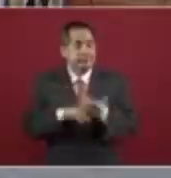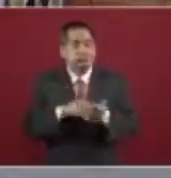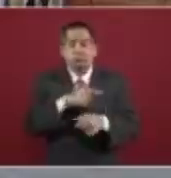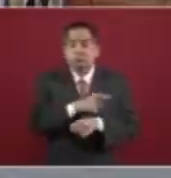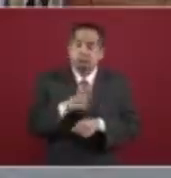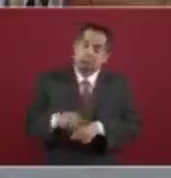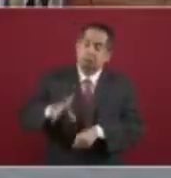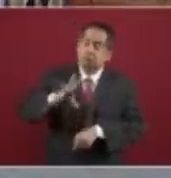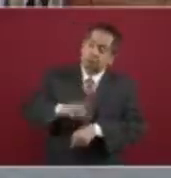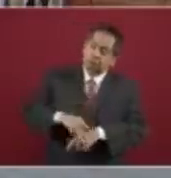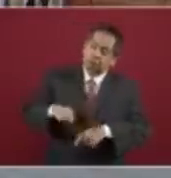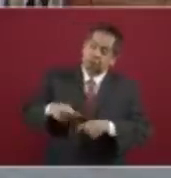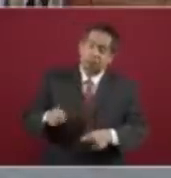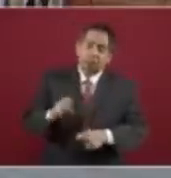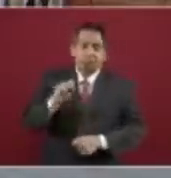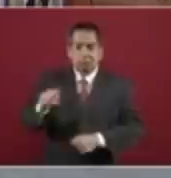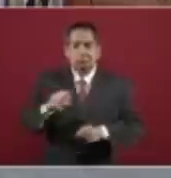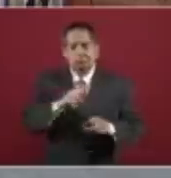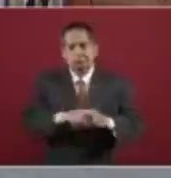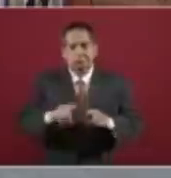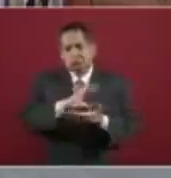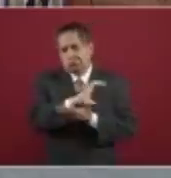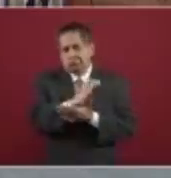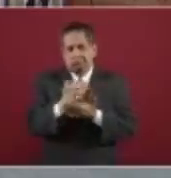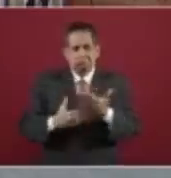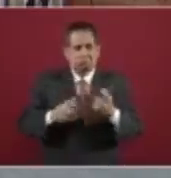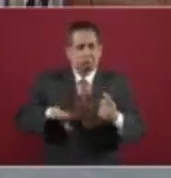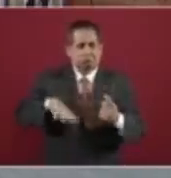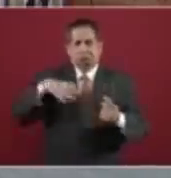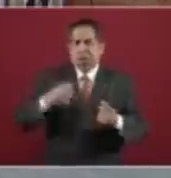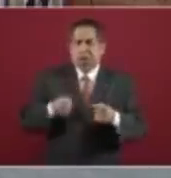autorizó todos estos contratos leoninos.